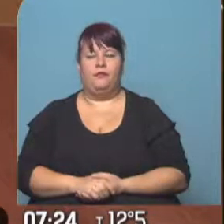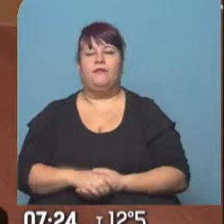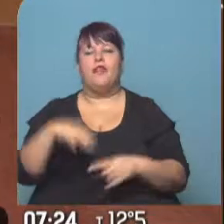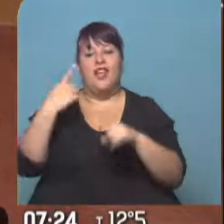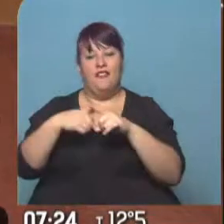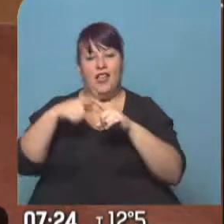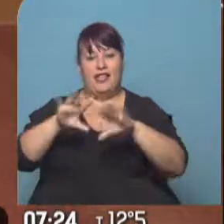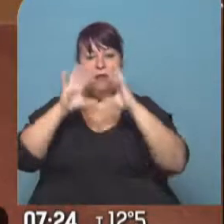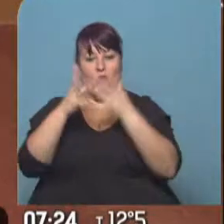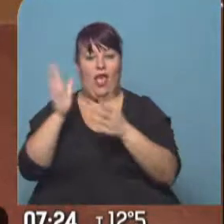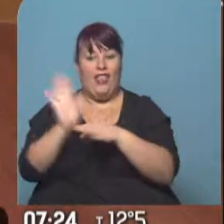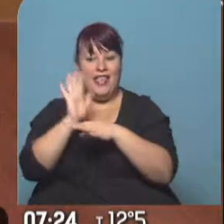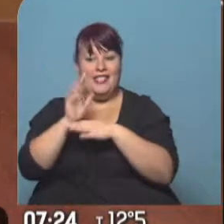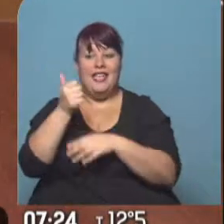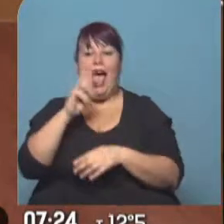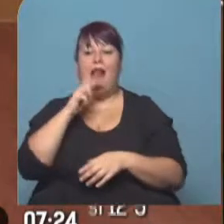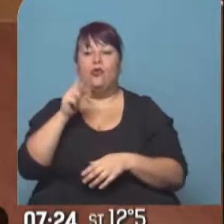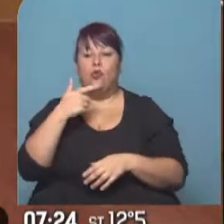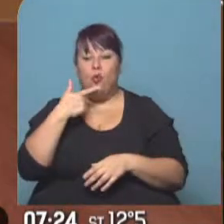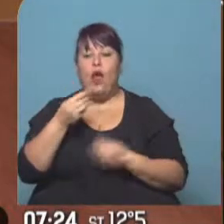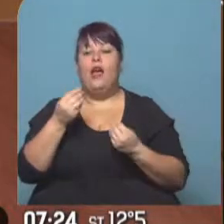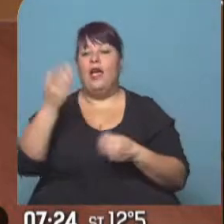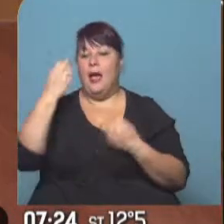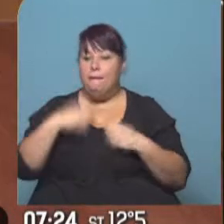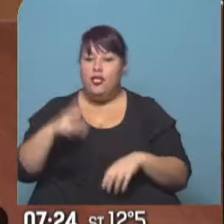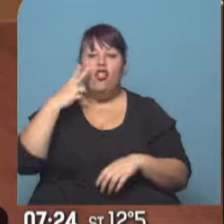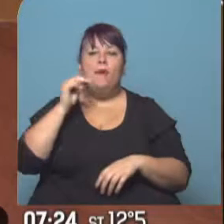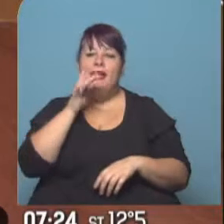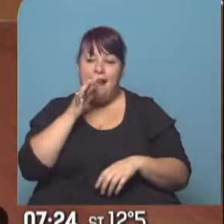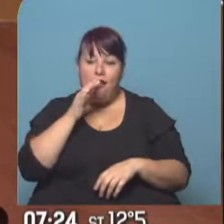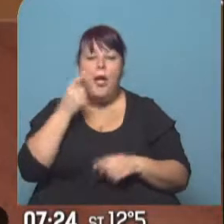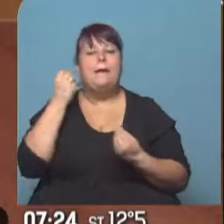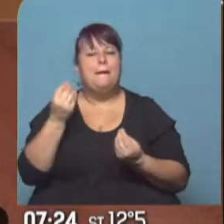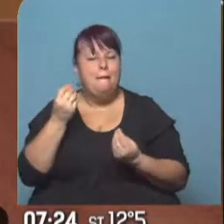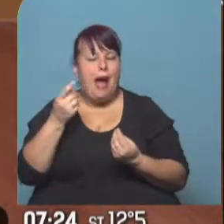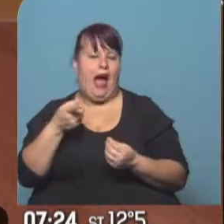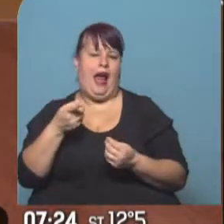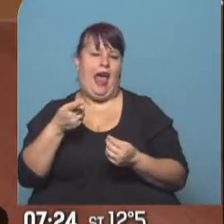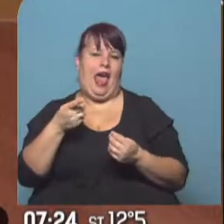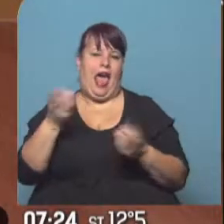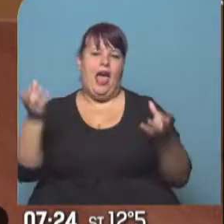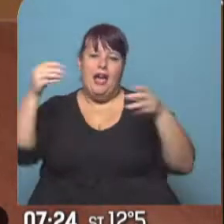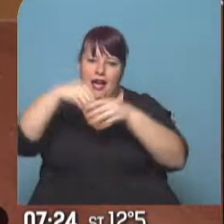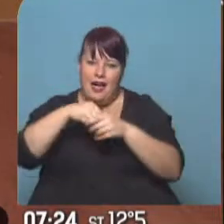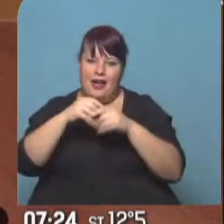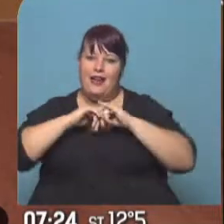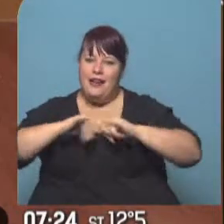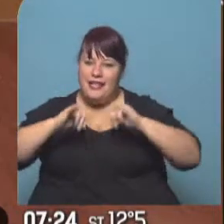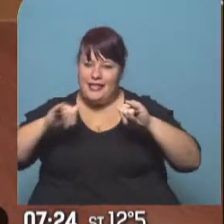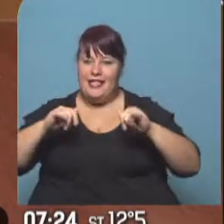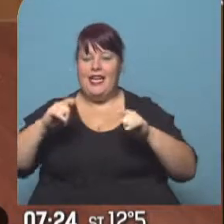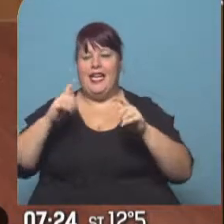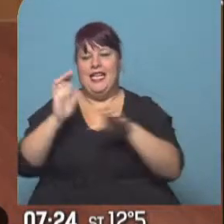El Festival Internacional de Cine de Alturas comenzó en el año 2014 con el objetivo de integrar y promover